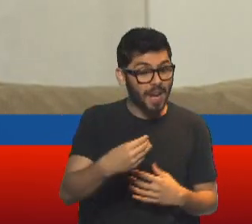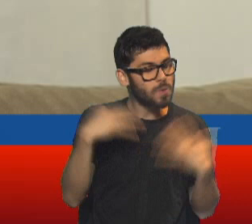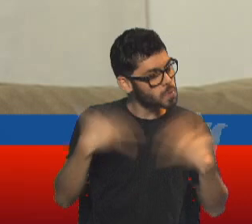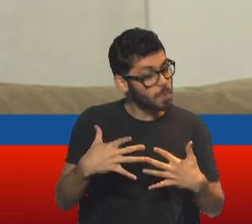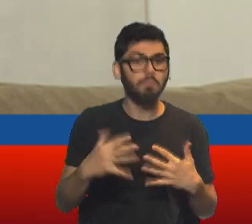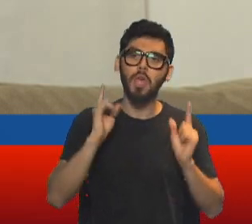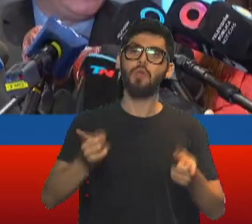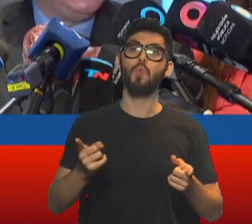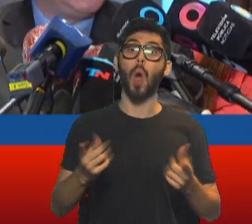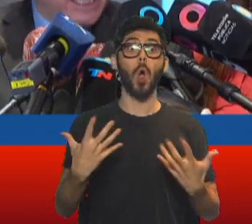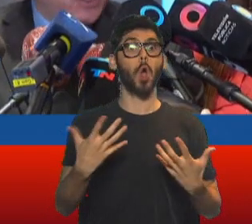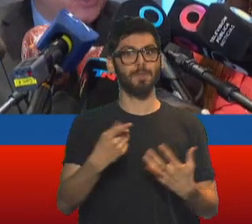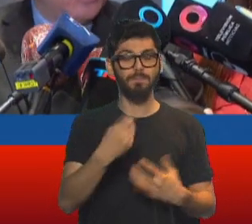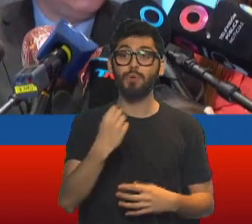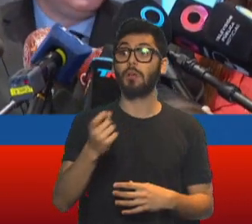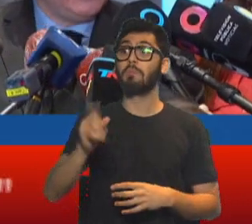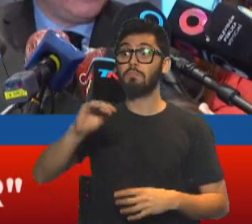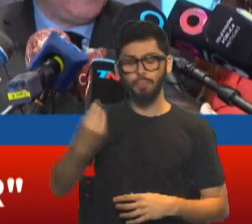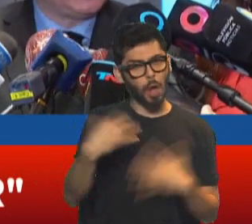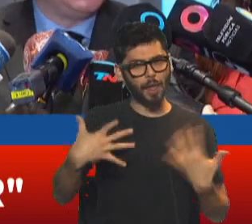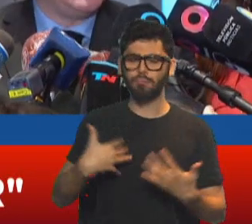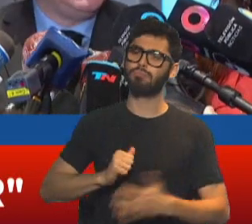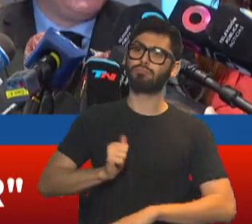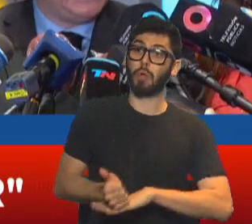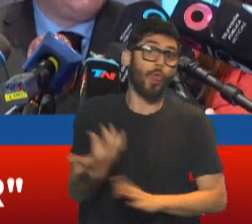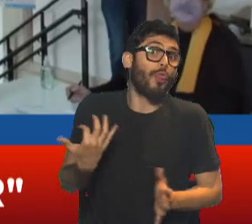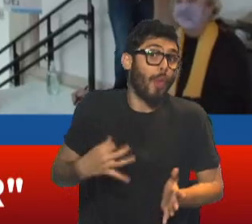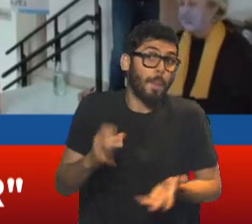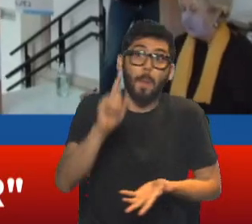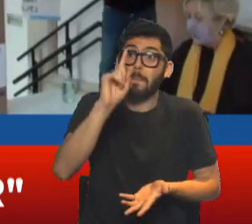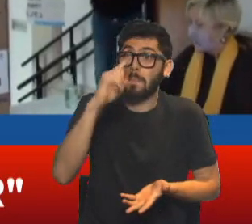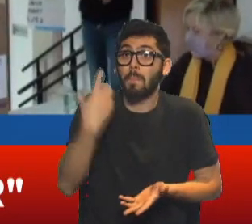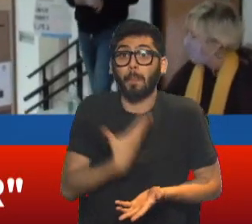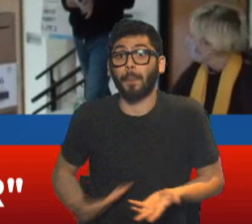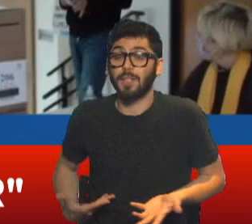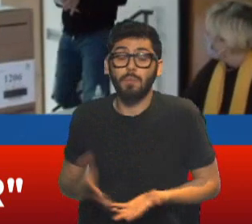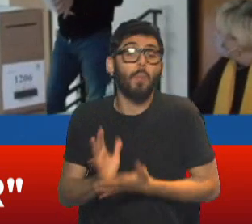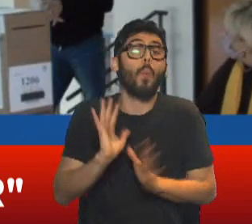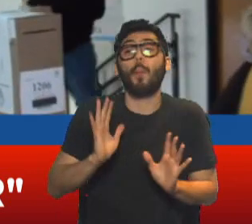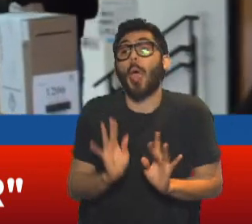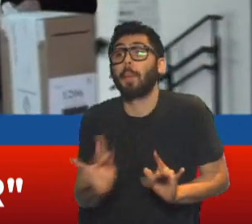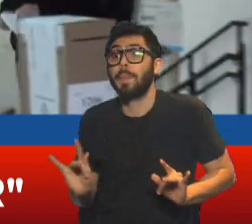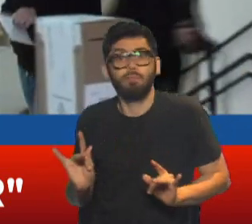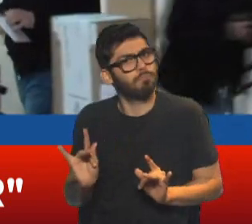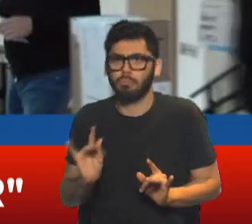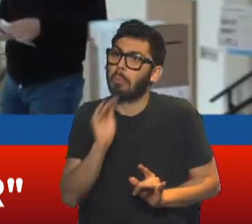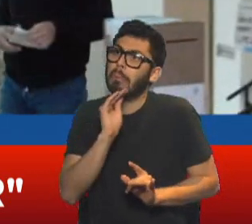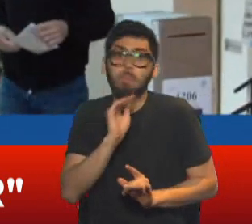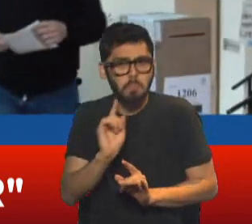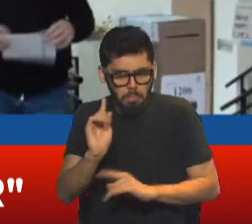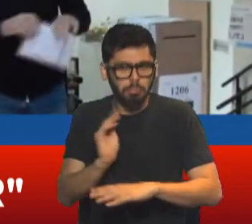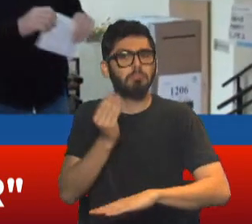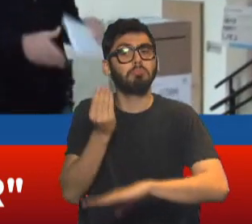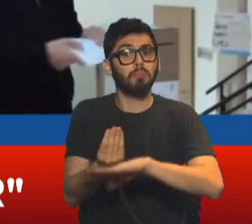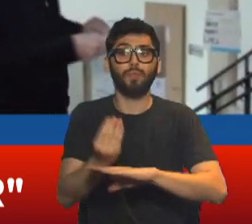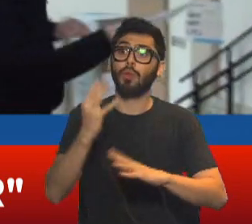derrota se puso al frente, le correspondía porque era presidente de la nación, pero lo podía haber evitado, asumió la derrota, no se